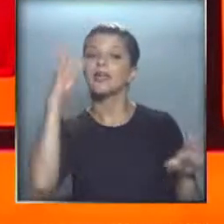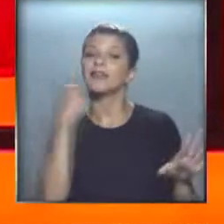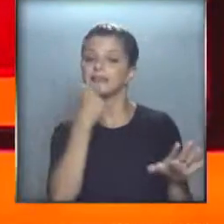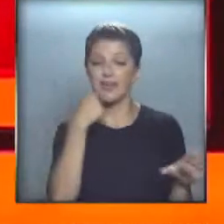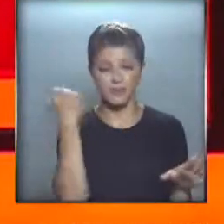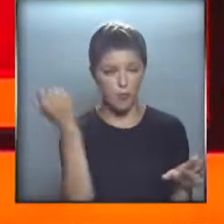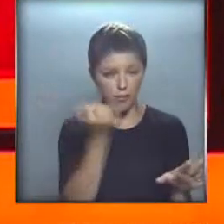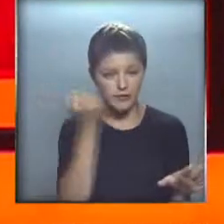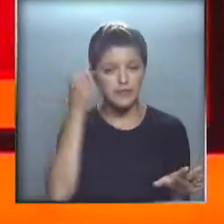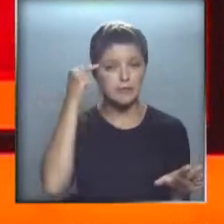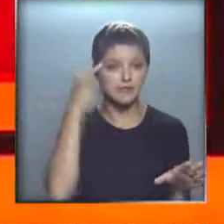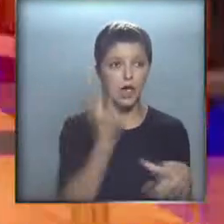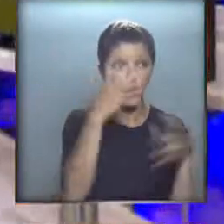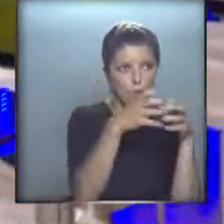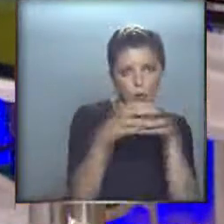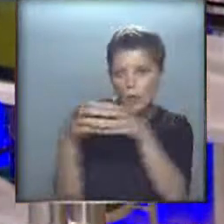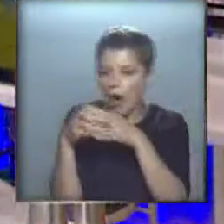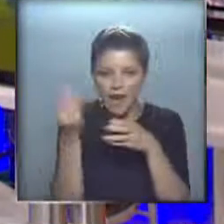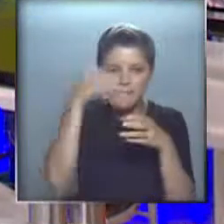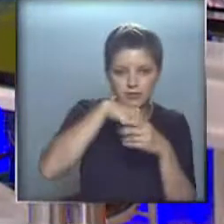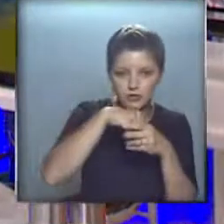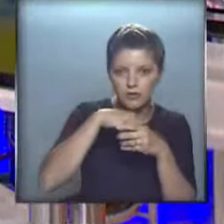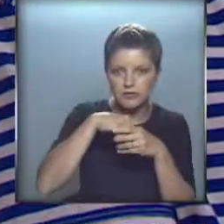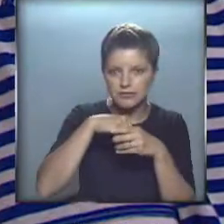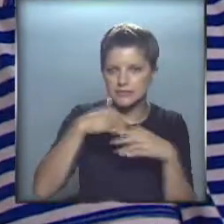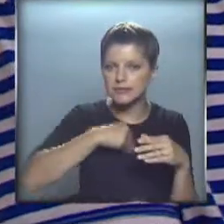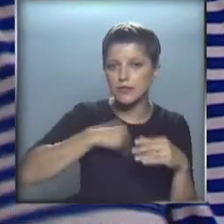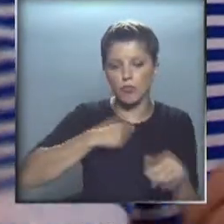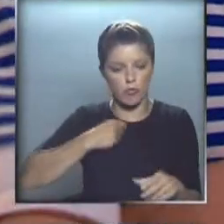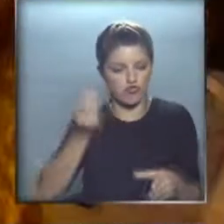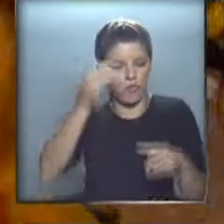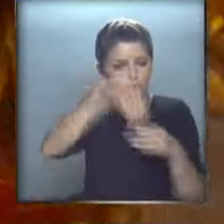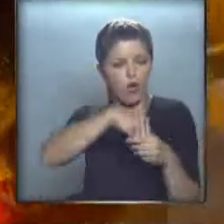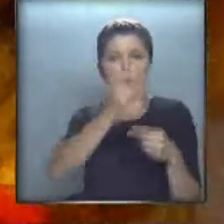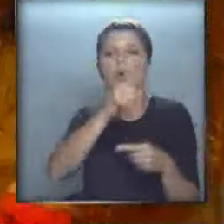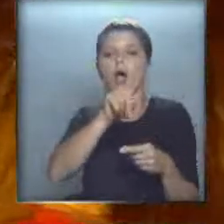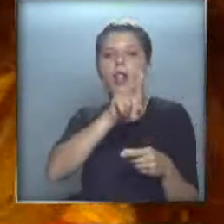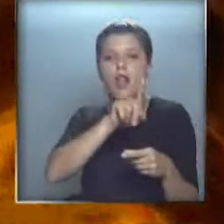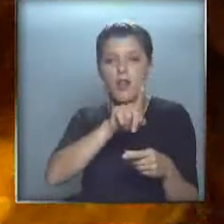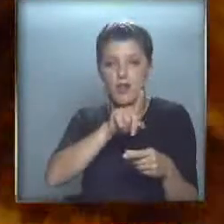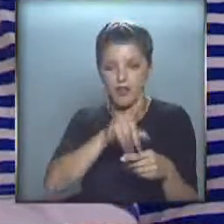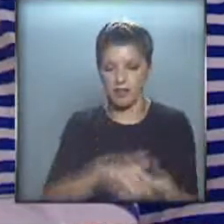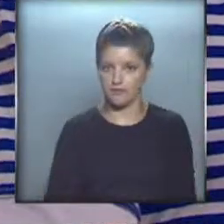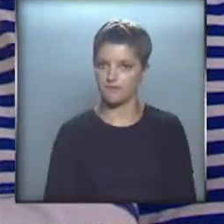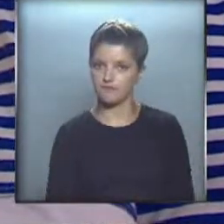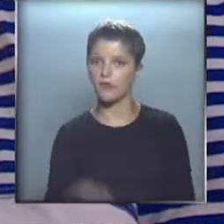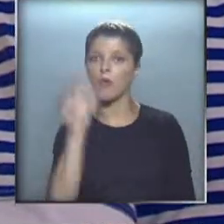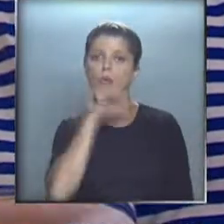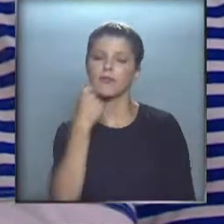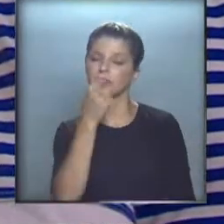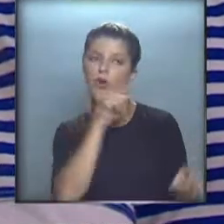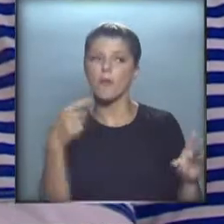es necesario ubicarse en uno de esos grupos, ¿ustedes se sienten identificados como que yo soy de este, yo soy de aquel? No, pero siempre te identifican.